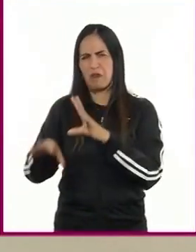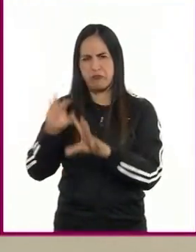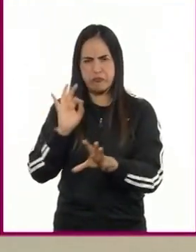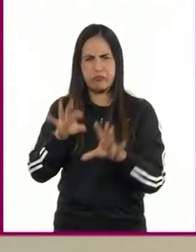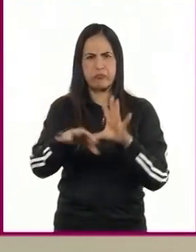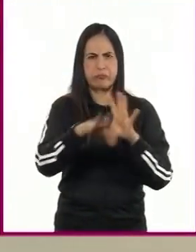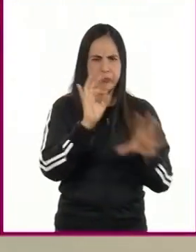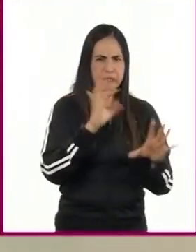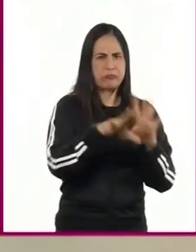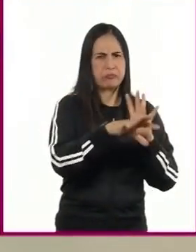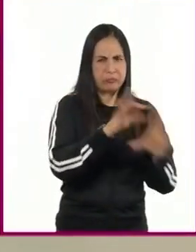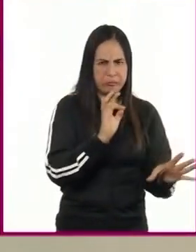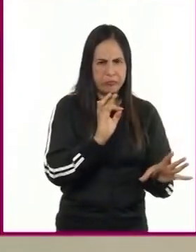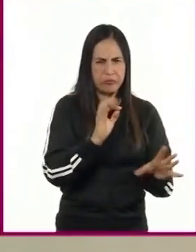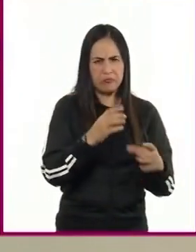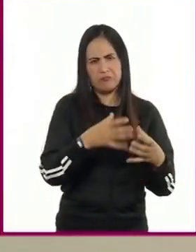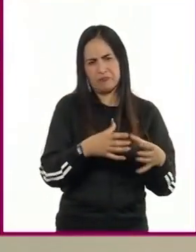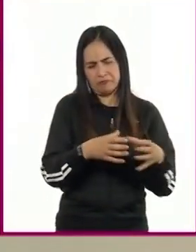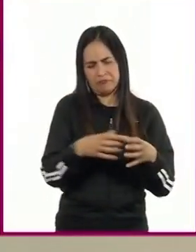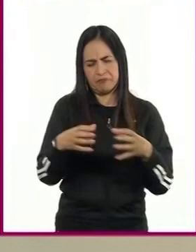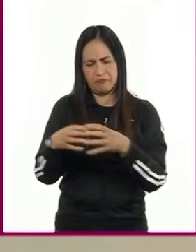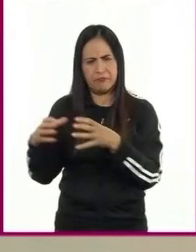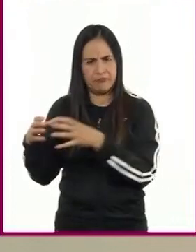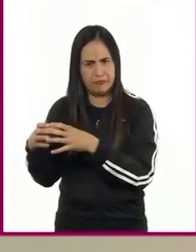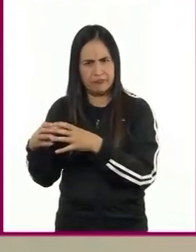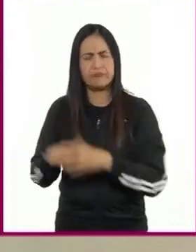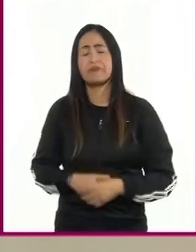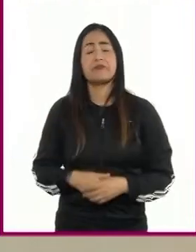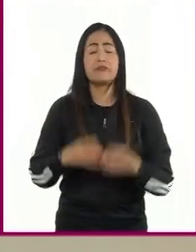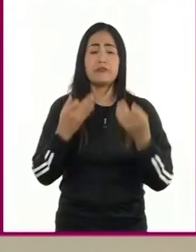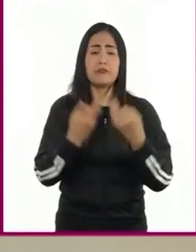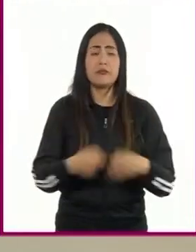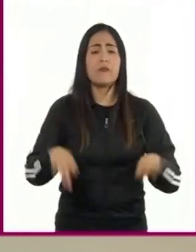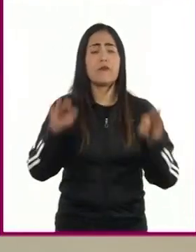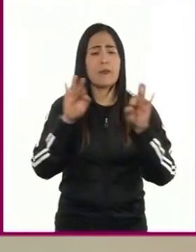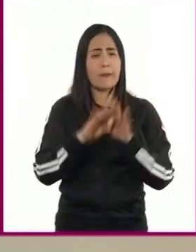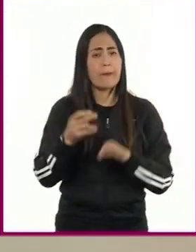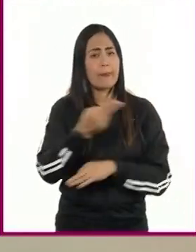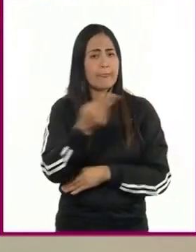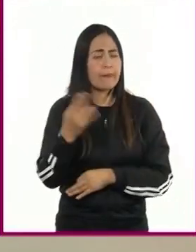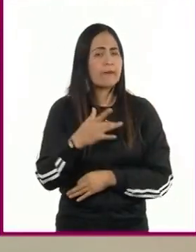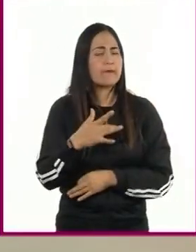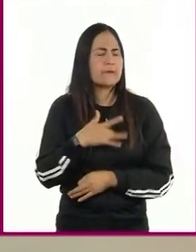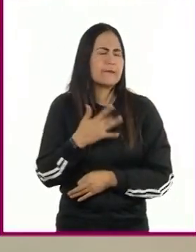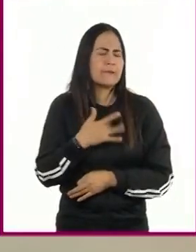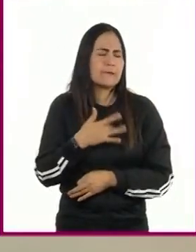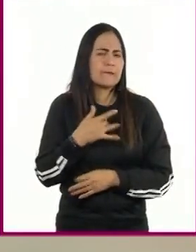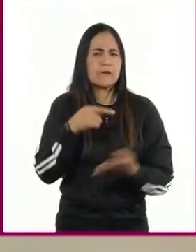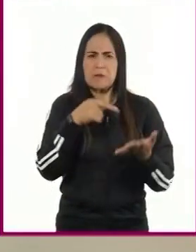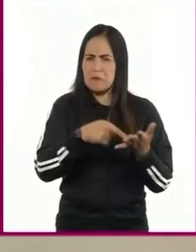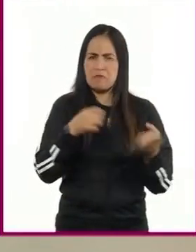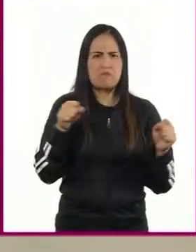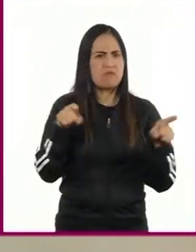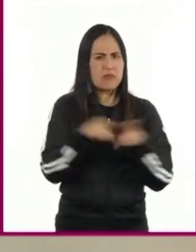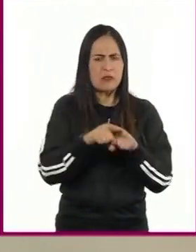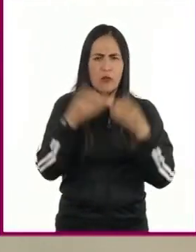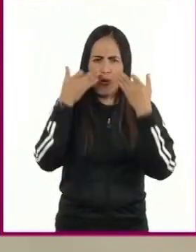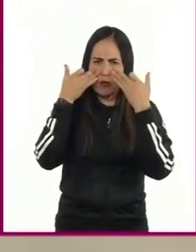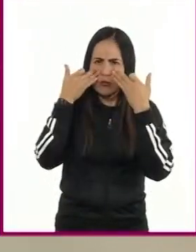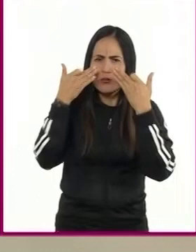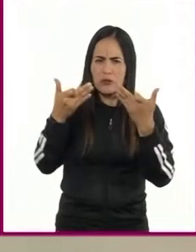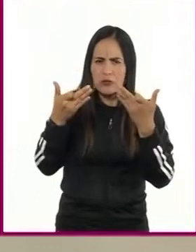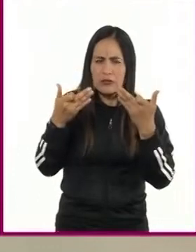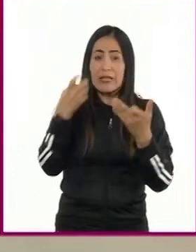elegir y seleccionar información. Es importante que también consideren como fuentes de información los testimonios, con los que